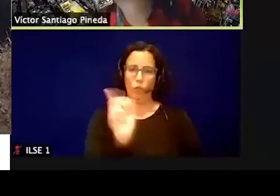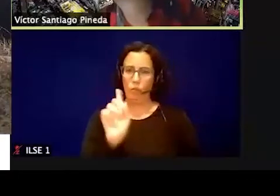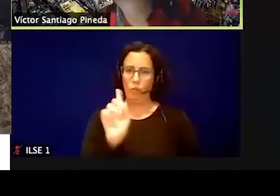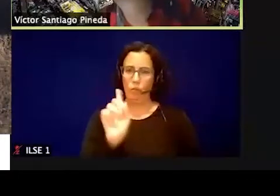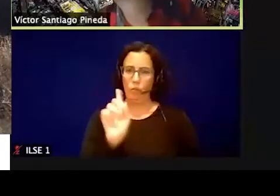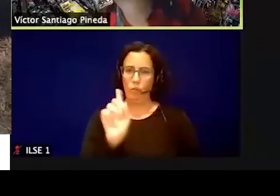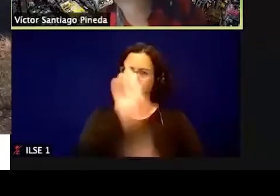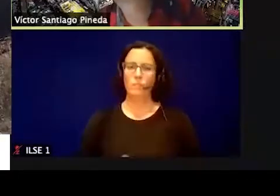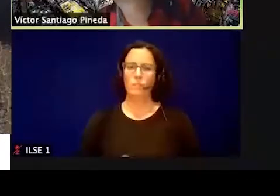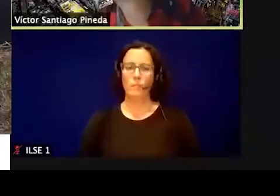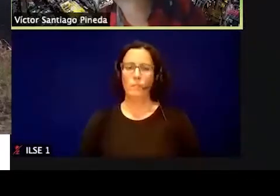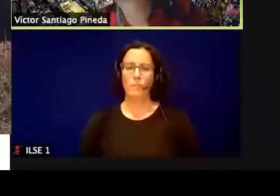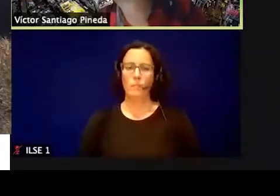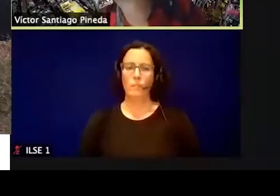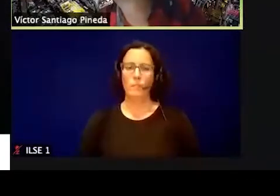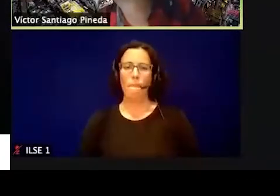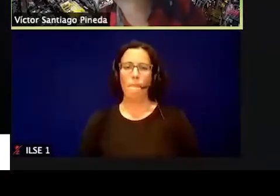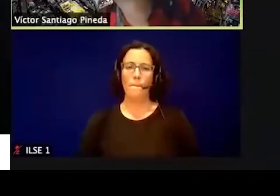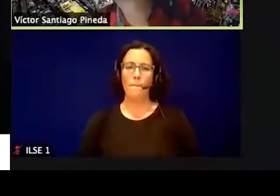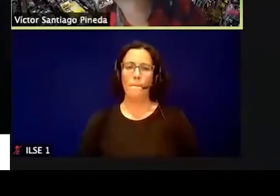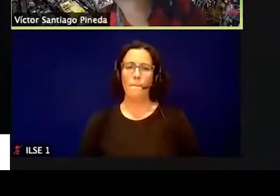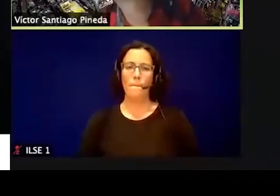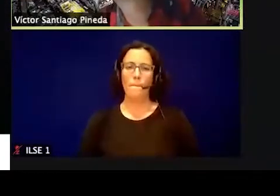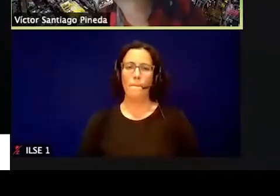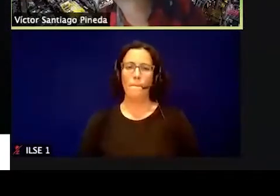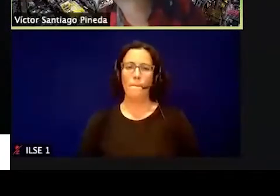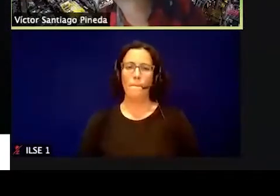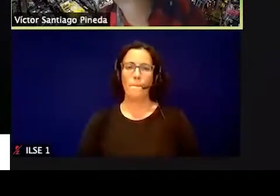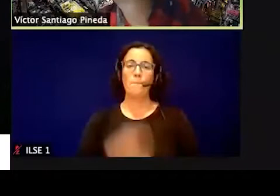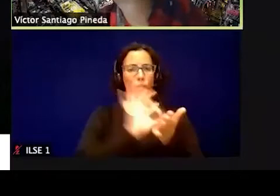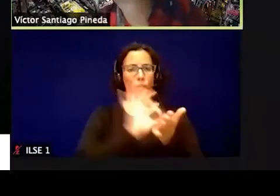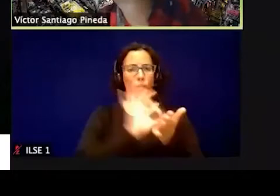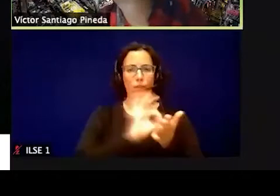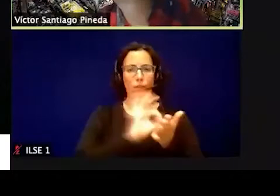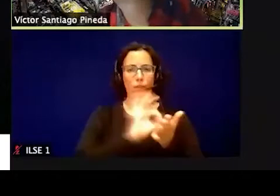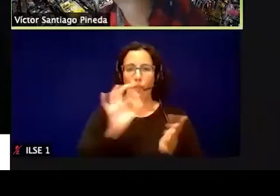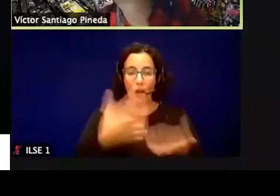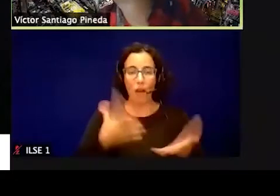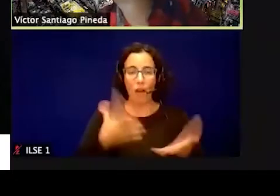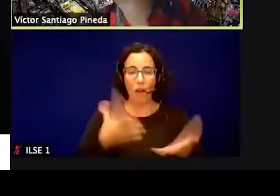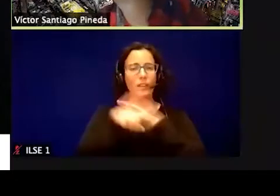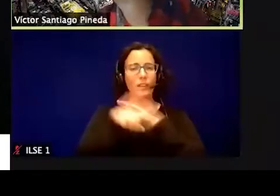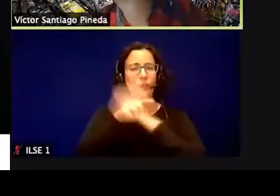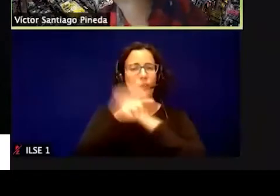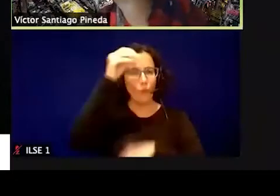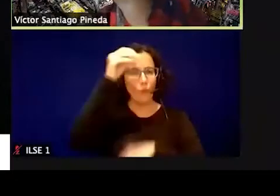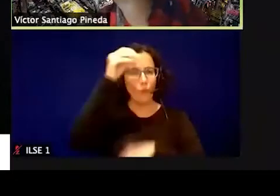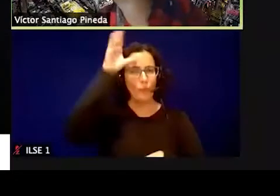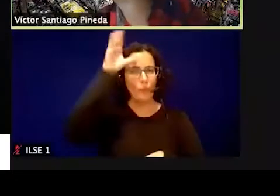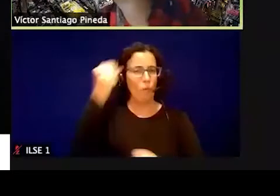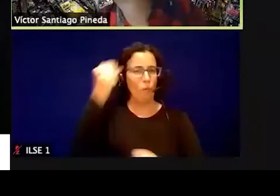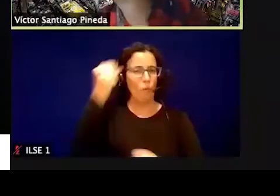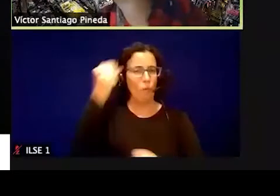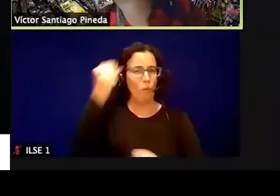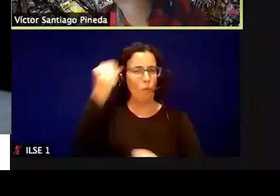La equidad a nivel de la calidad de los servicios. Ahora, en un momento donde la gestión del conocimiento es una herramienta poderosísima para la toma de